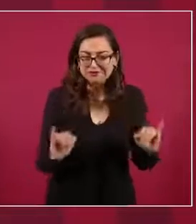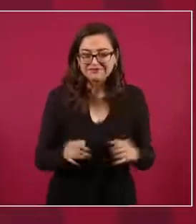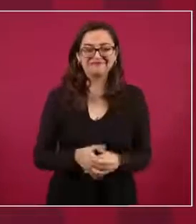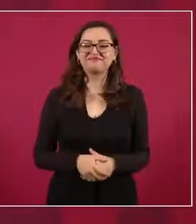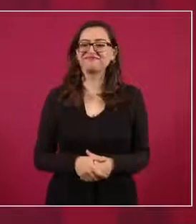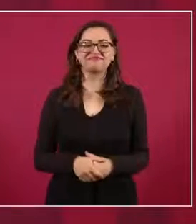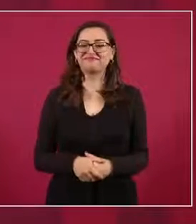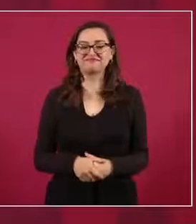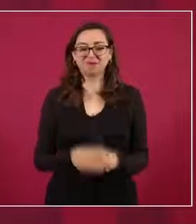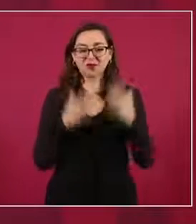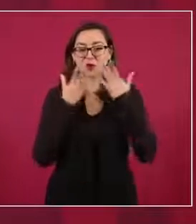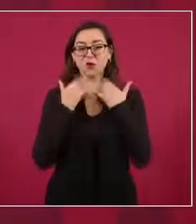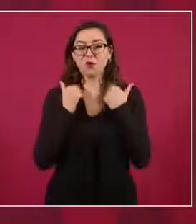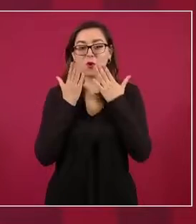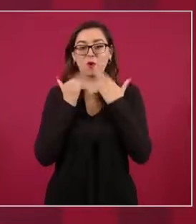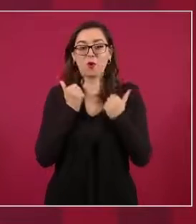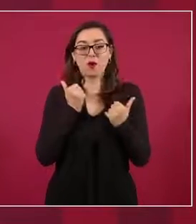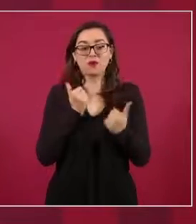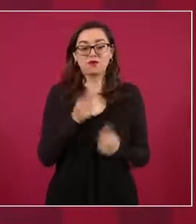Todos